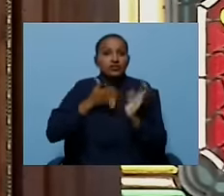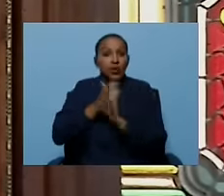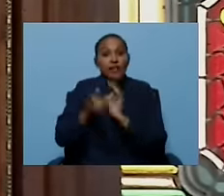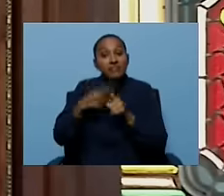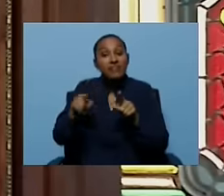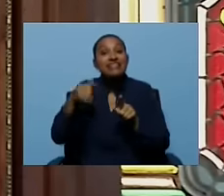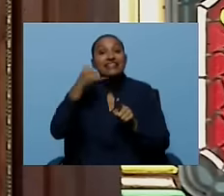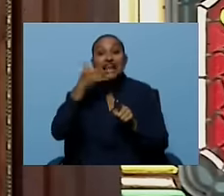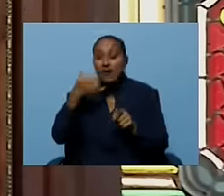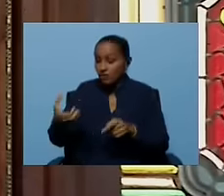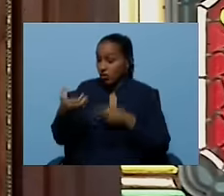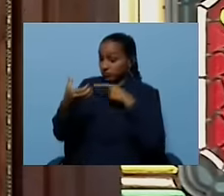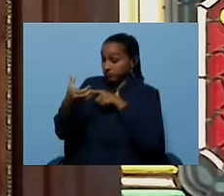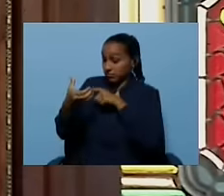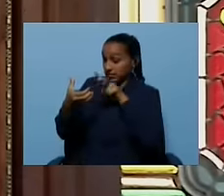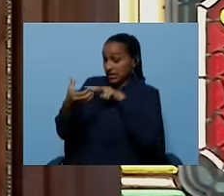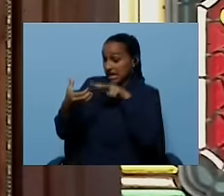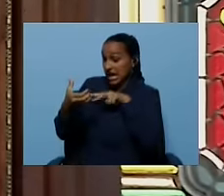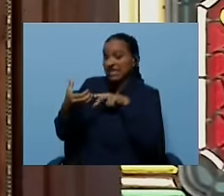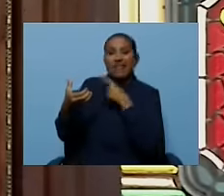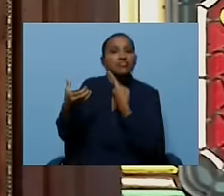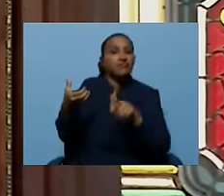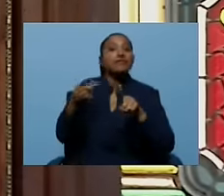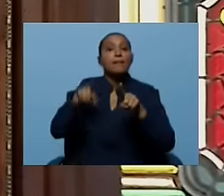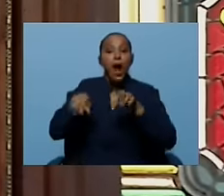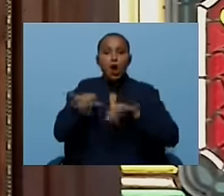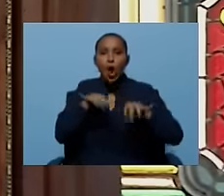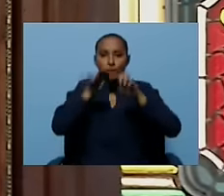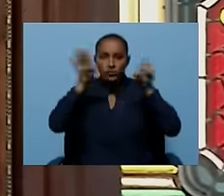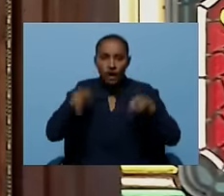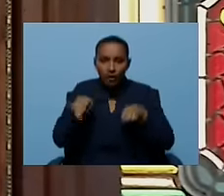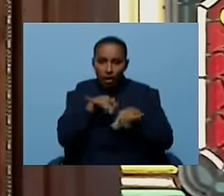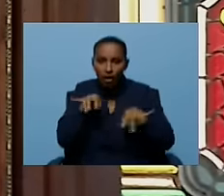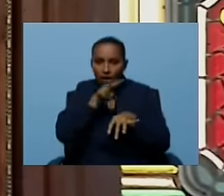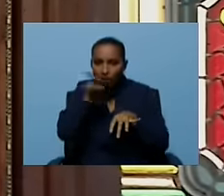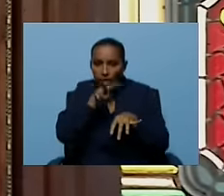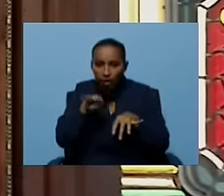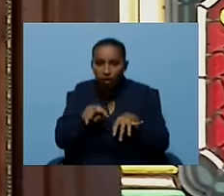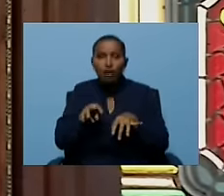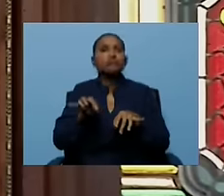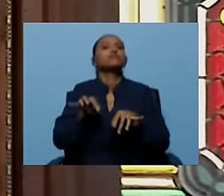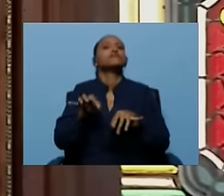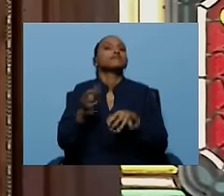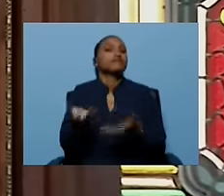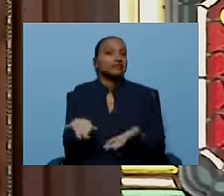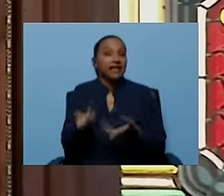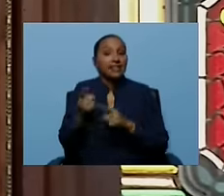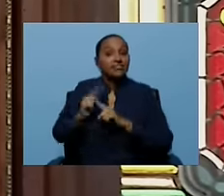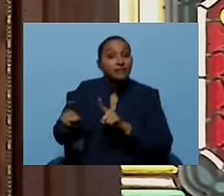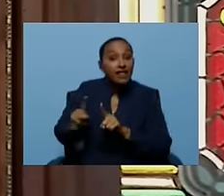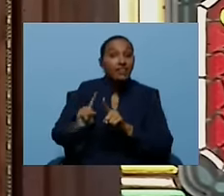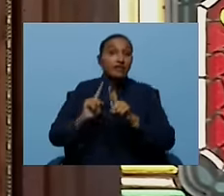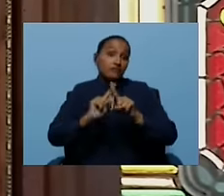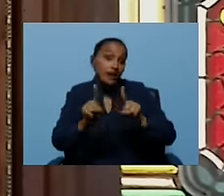teléfono, e inclusive en la computadora o en la laptop. Volvamos al